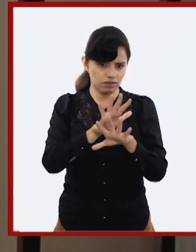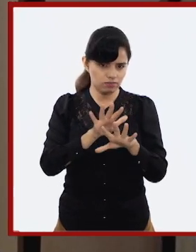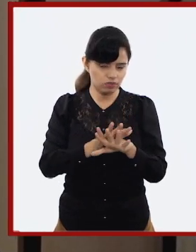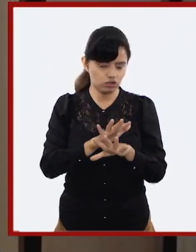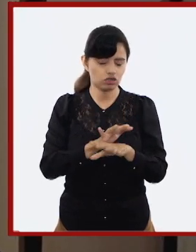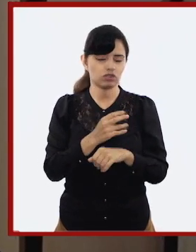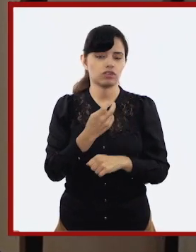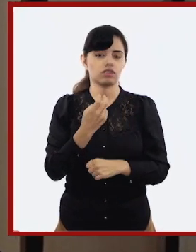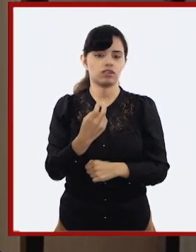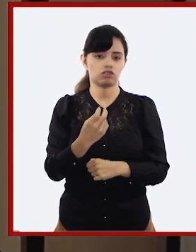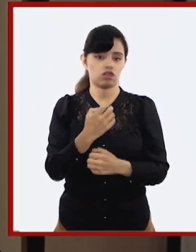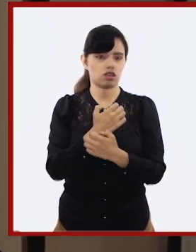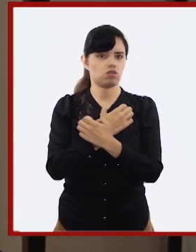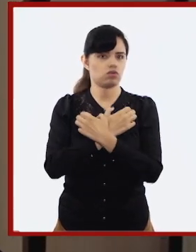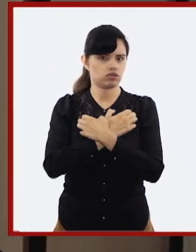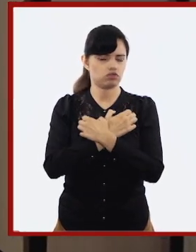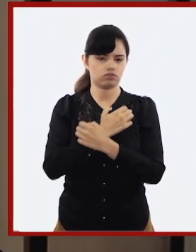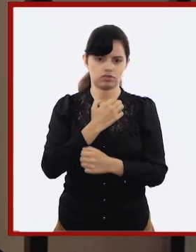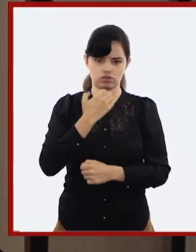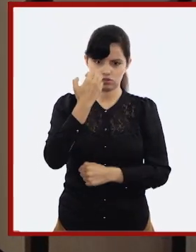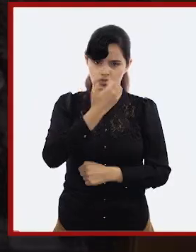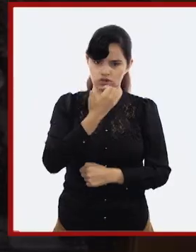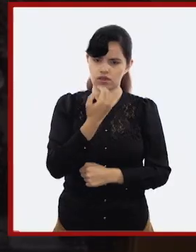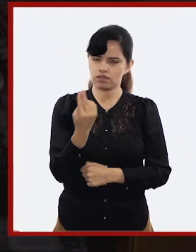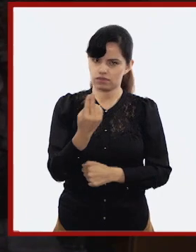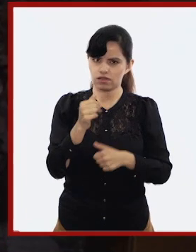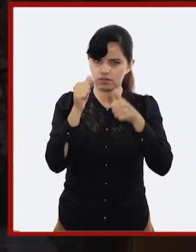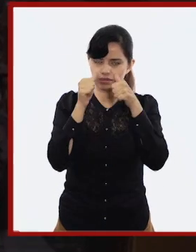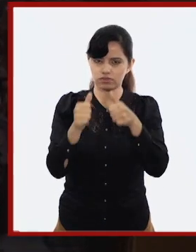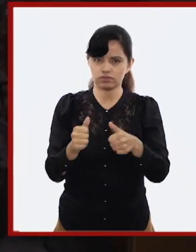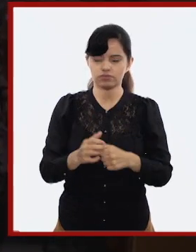Por esto es que su educación jamás debe descuidarse.